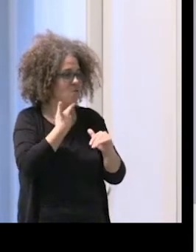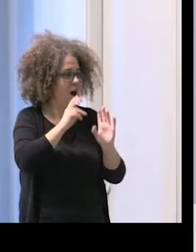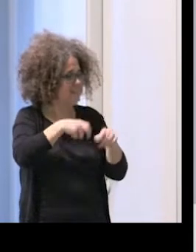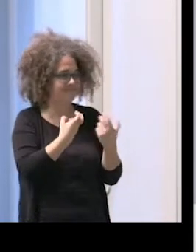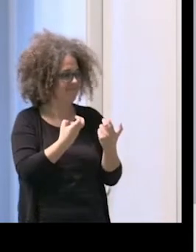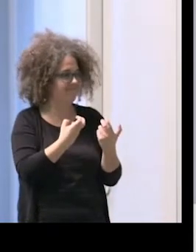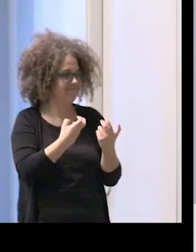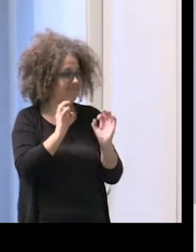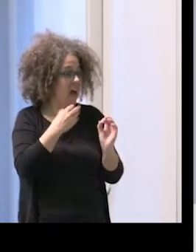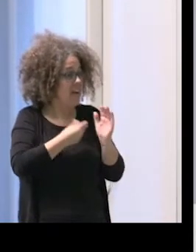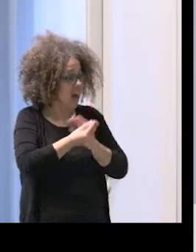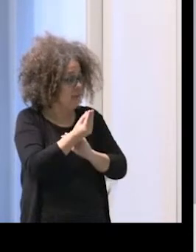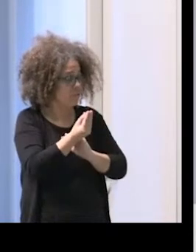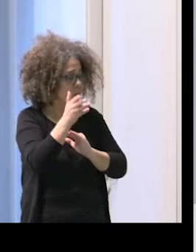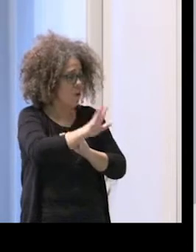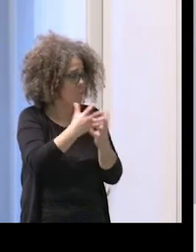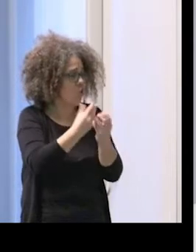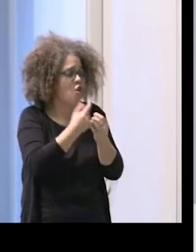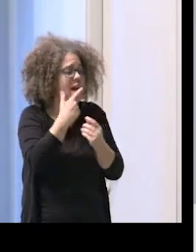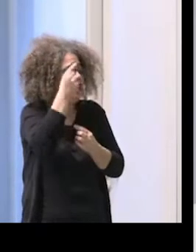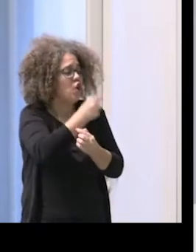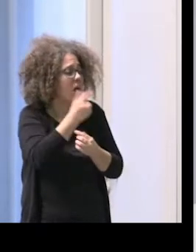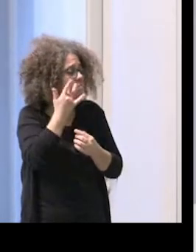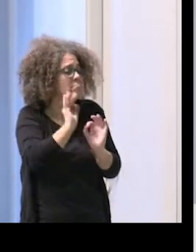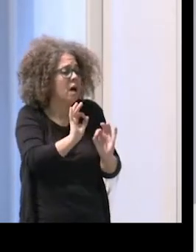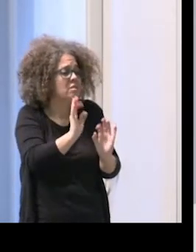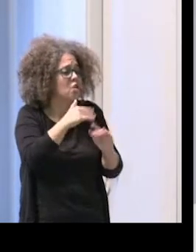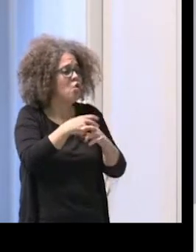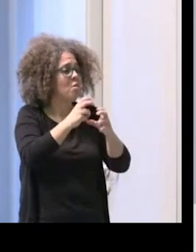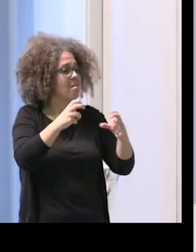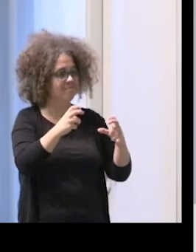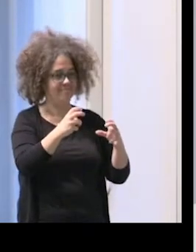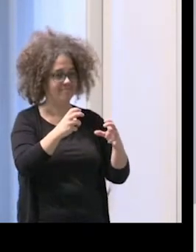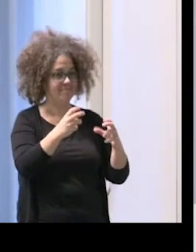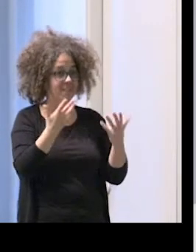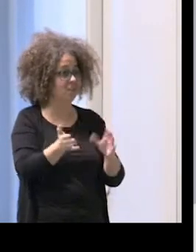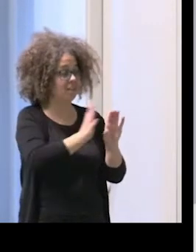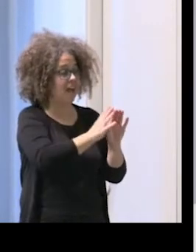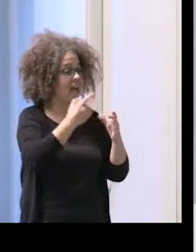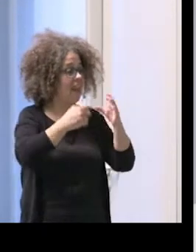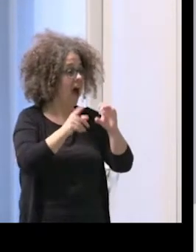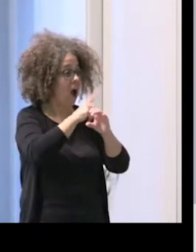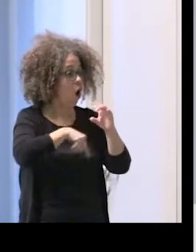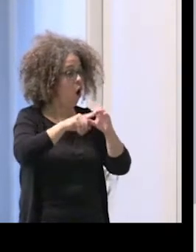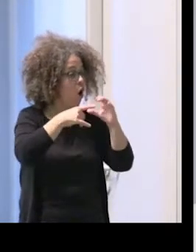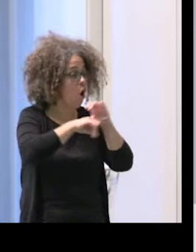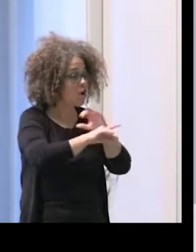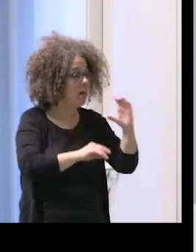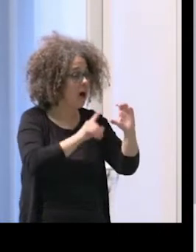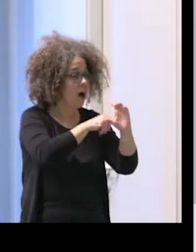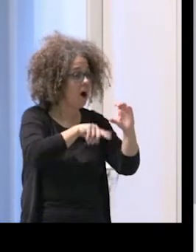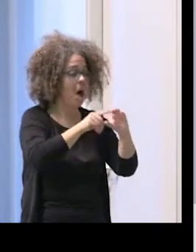que necesitamos, el complemento de células normal que tiene un oído o una cóclea, es relativamente bajo. Una cóclea tiene